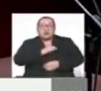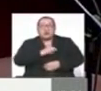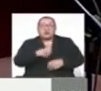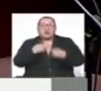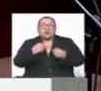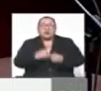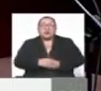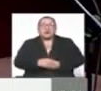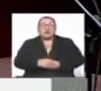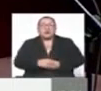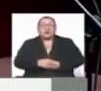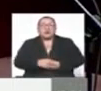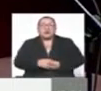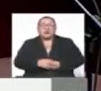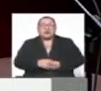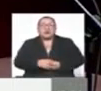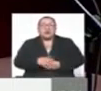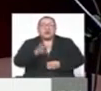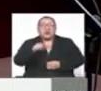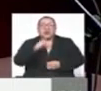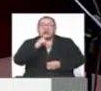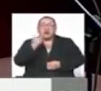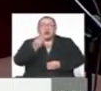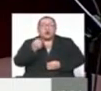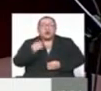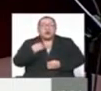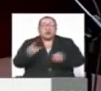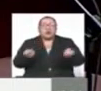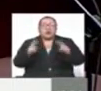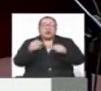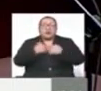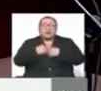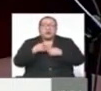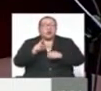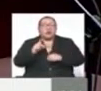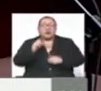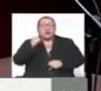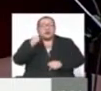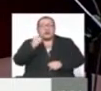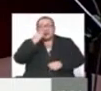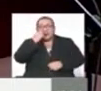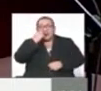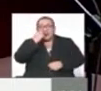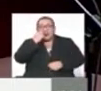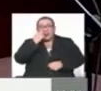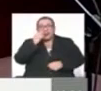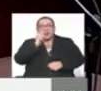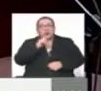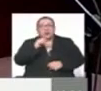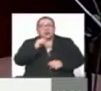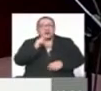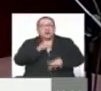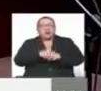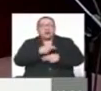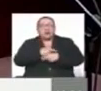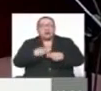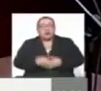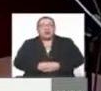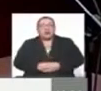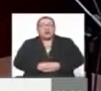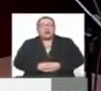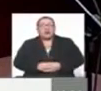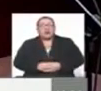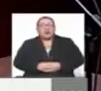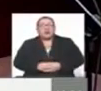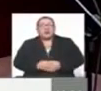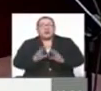entonces vaya ejemplares que nos pusieron en el congreso estos hermanitos jontay de verdad ambos